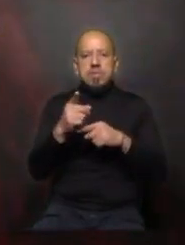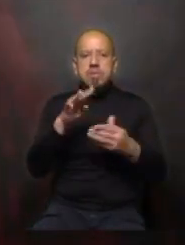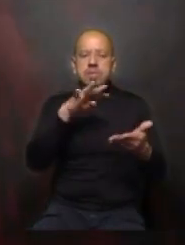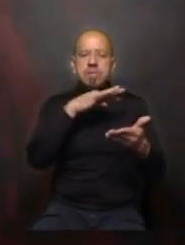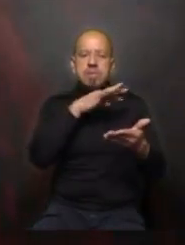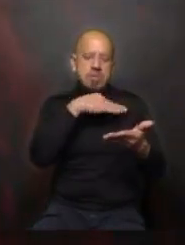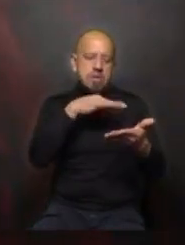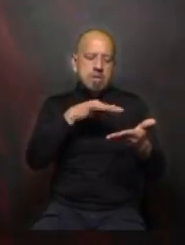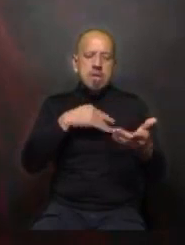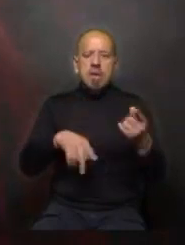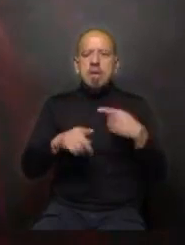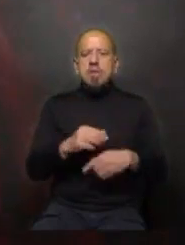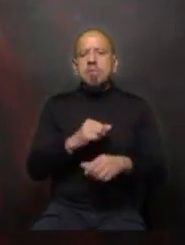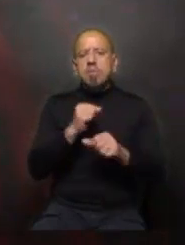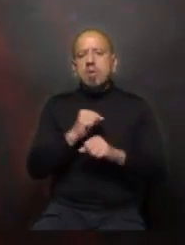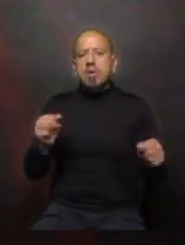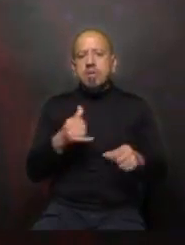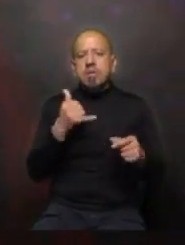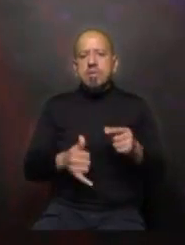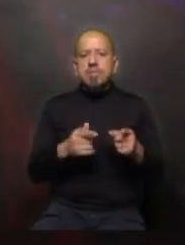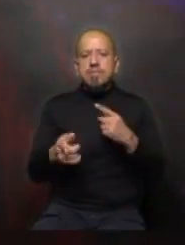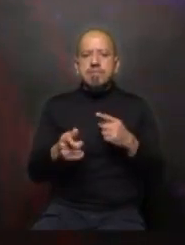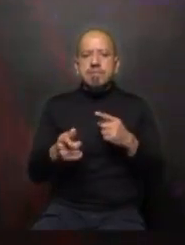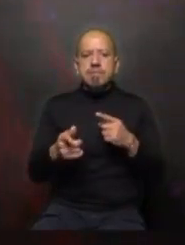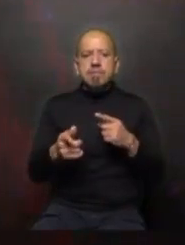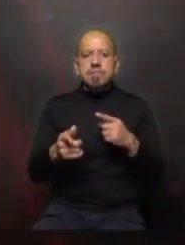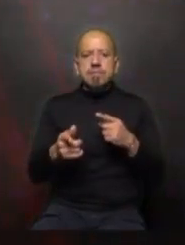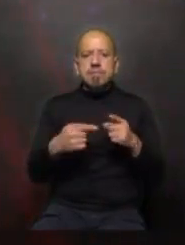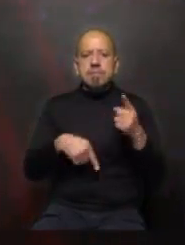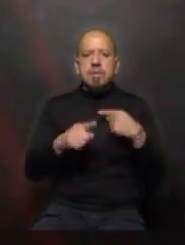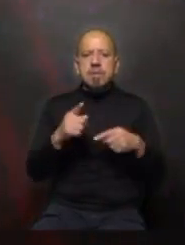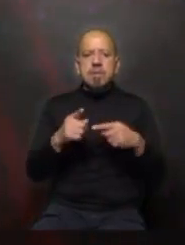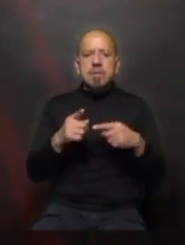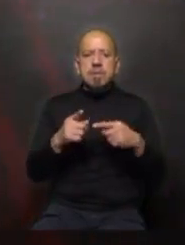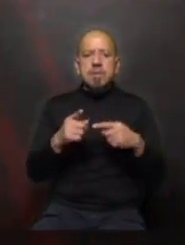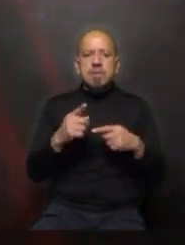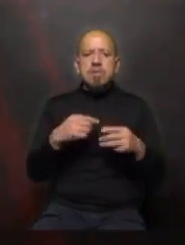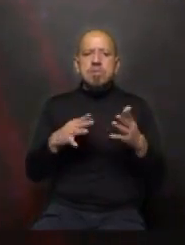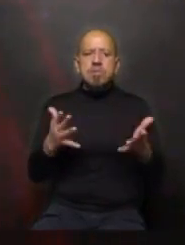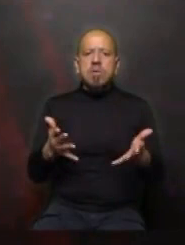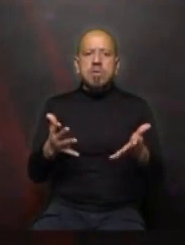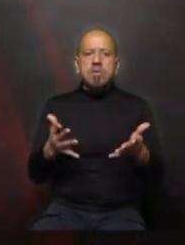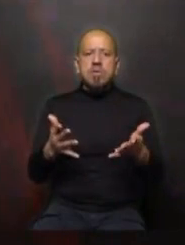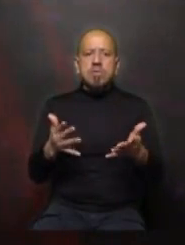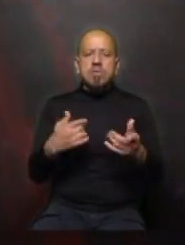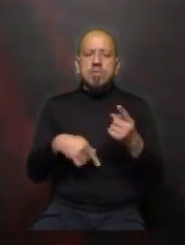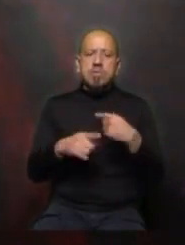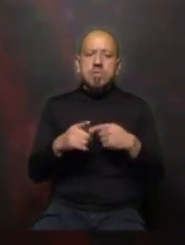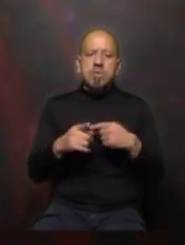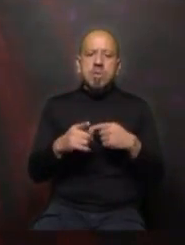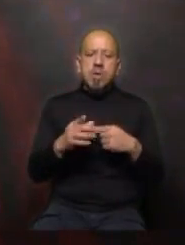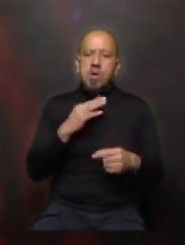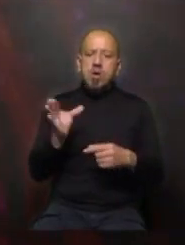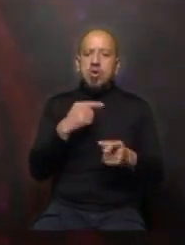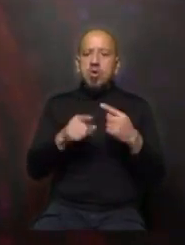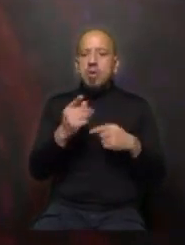cuentos tenían la capacidad de permanecer en la memoria como algo fuerte y ahí sí estamos todo el